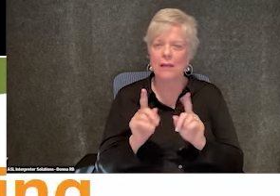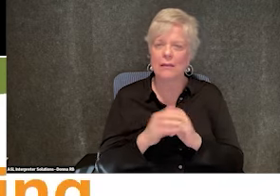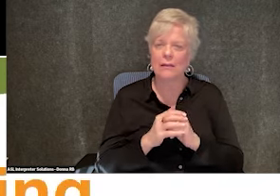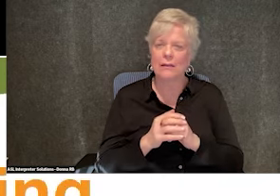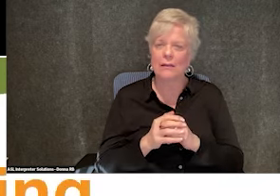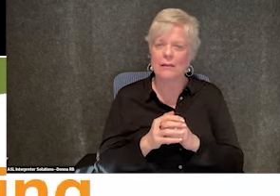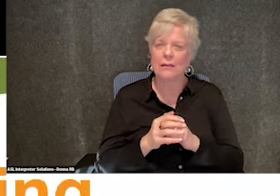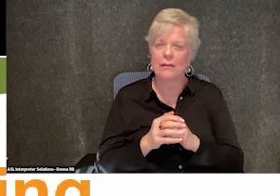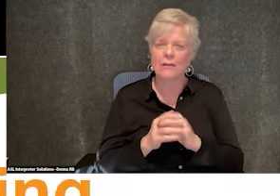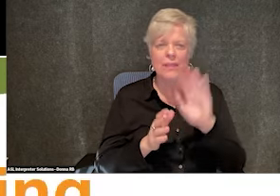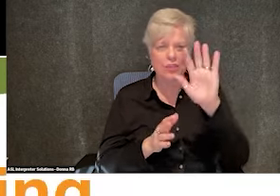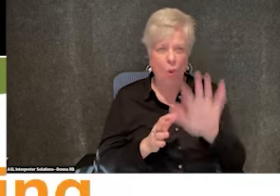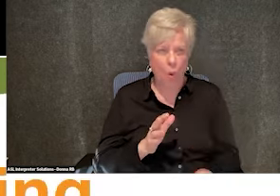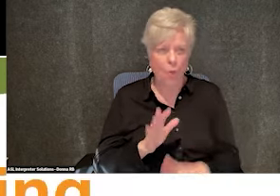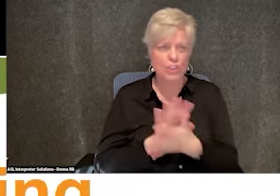poco difícil.